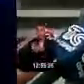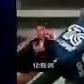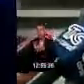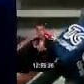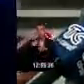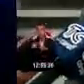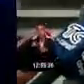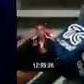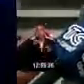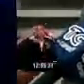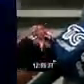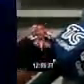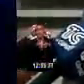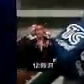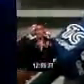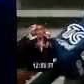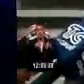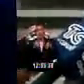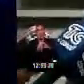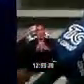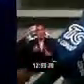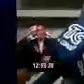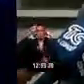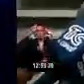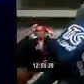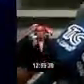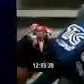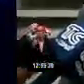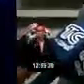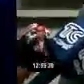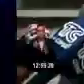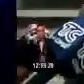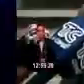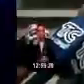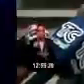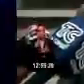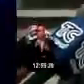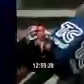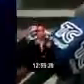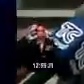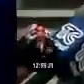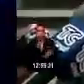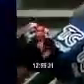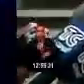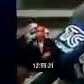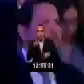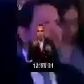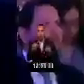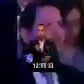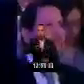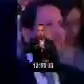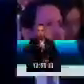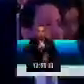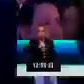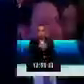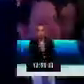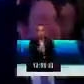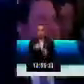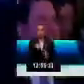que se les ocurría darnos. Esa es actuar en su cancha. Hoy podemos comenzar a actuar en la cancha que le conviene al Estado ecuatoriano. Se